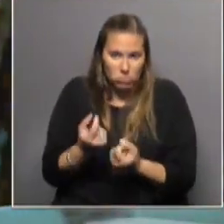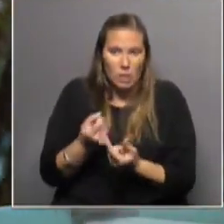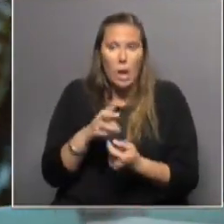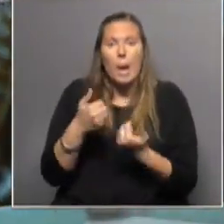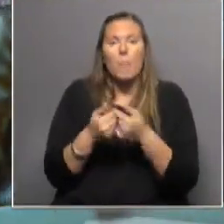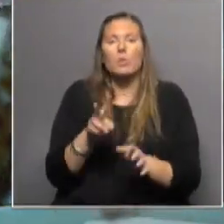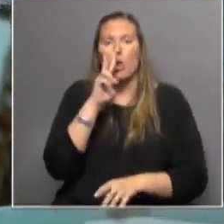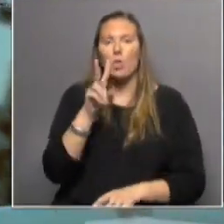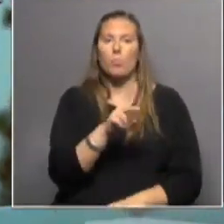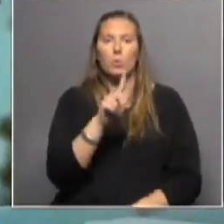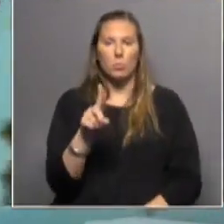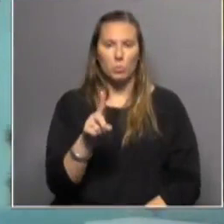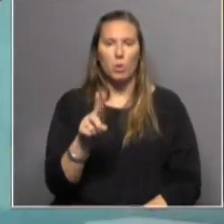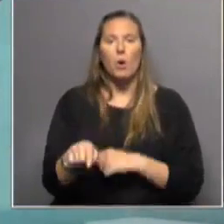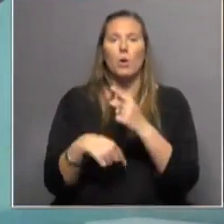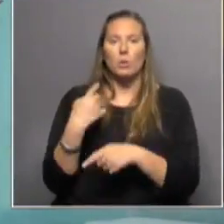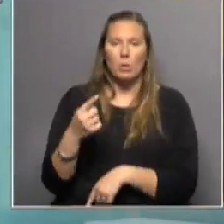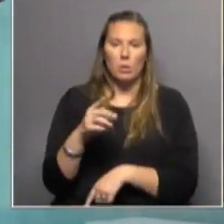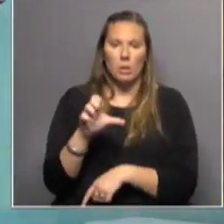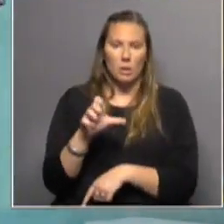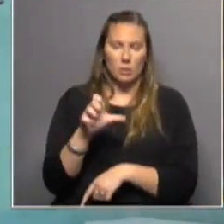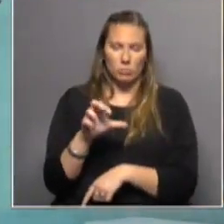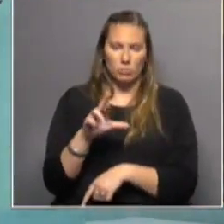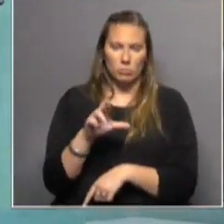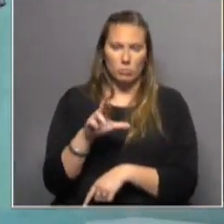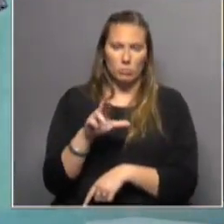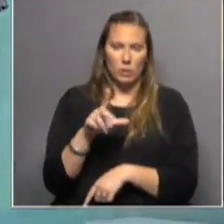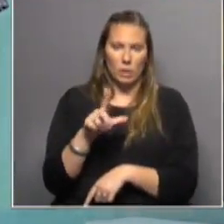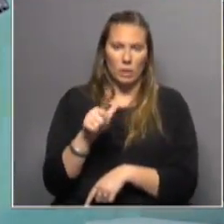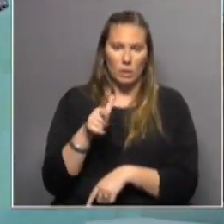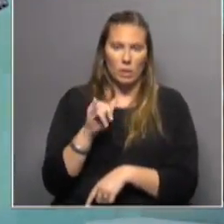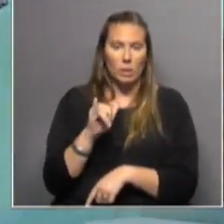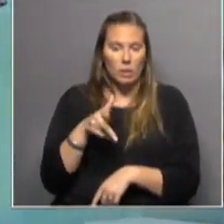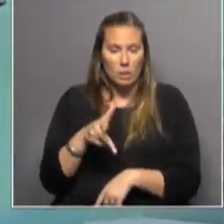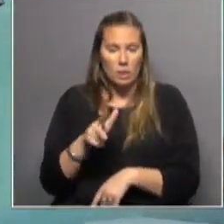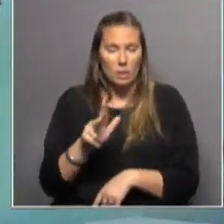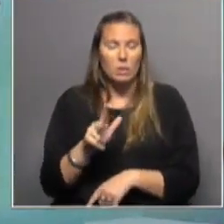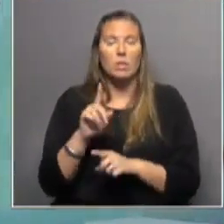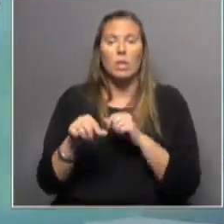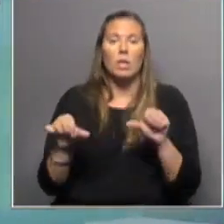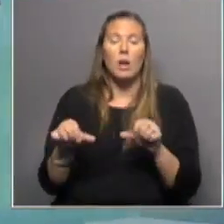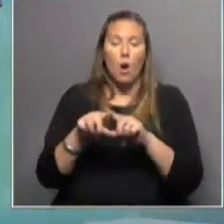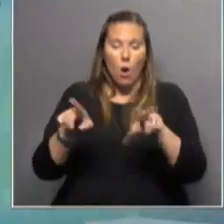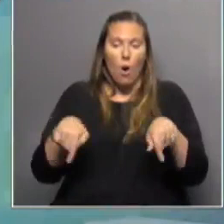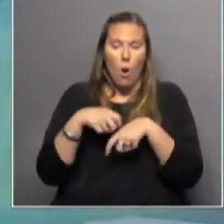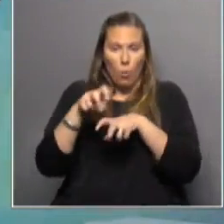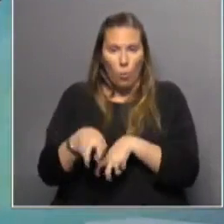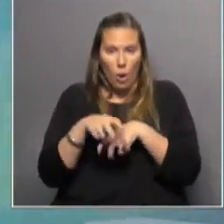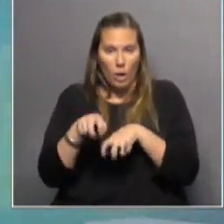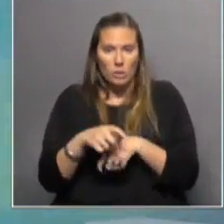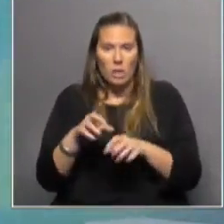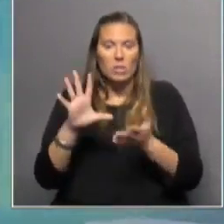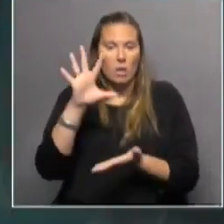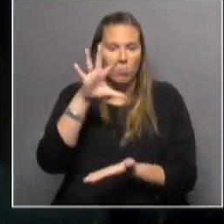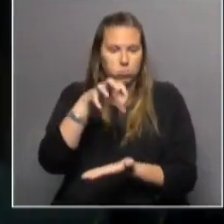2001 después lo tomó Ricardo Erlich en su gobierno hizo huertas orgánicas en centros